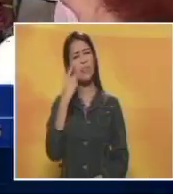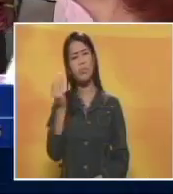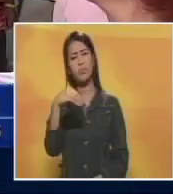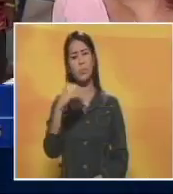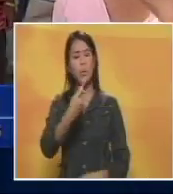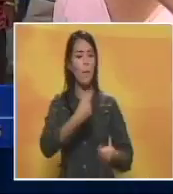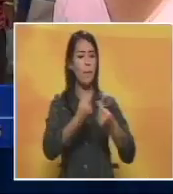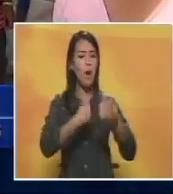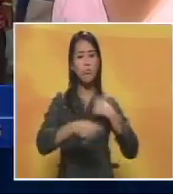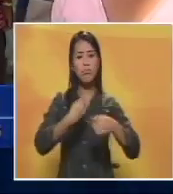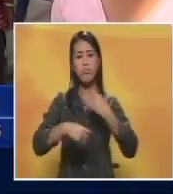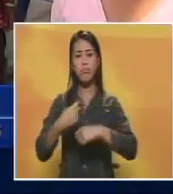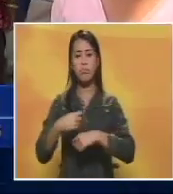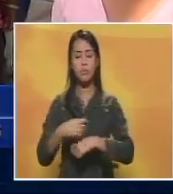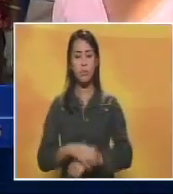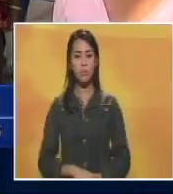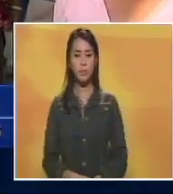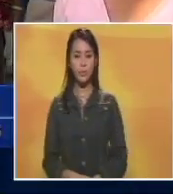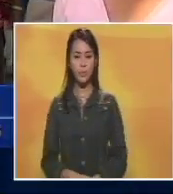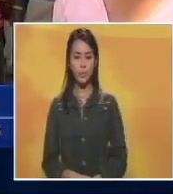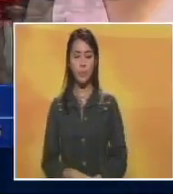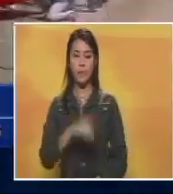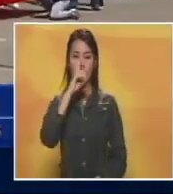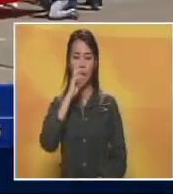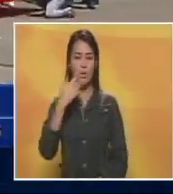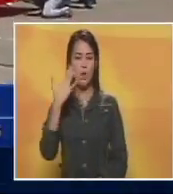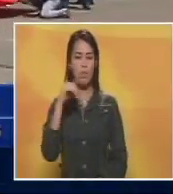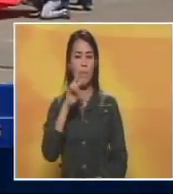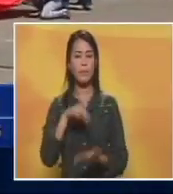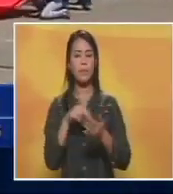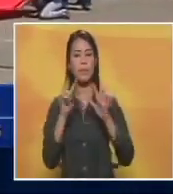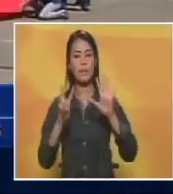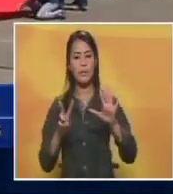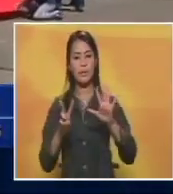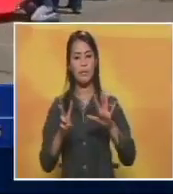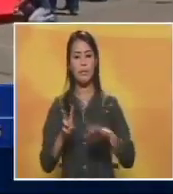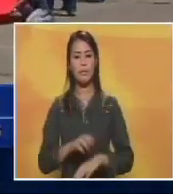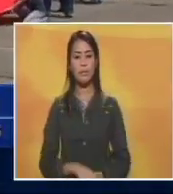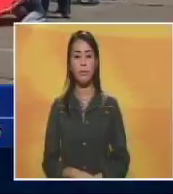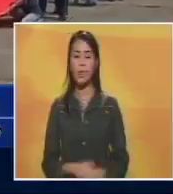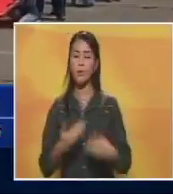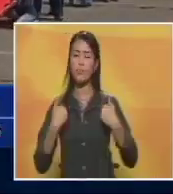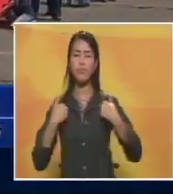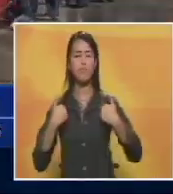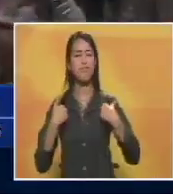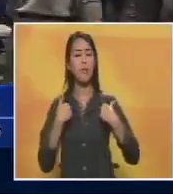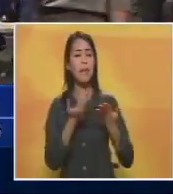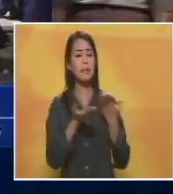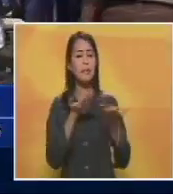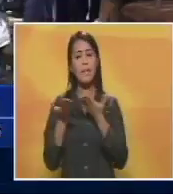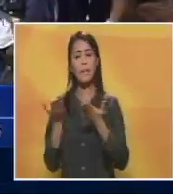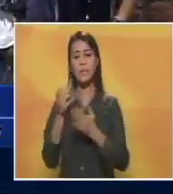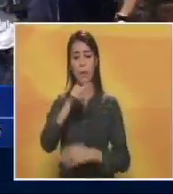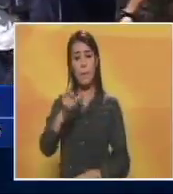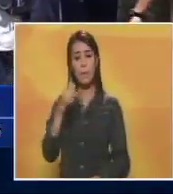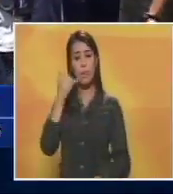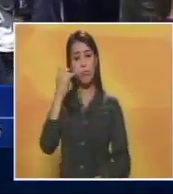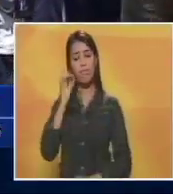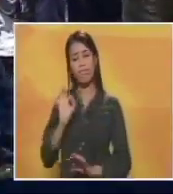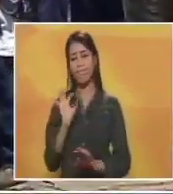a propósito de la estatización en el año 2007 se ha visto afectado el servicio hacia los